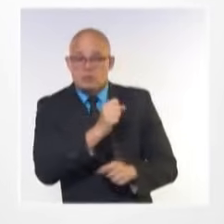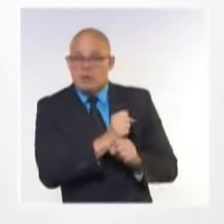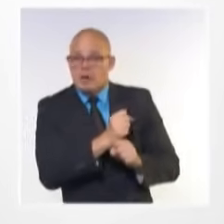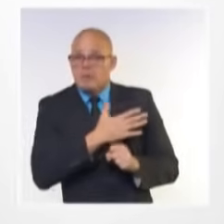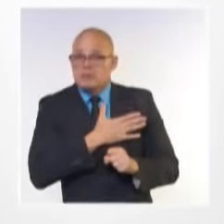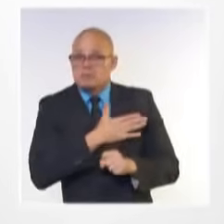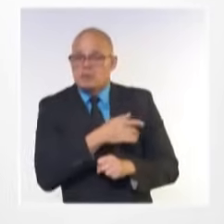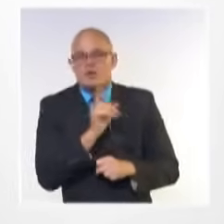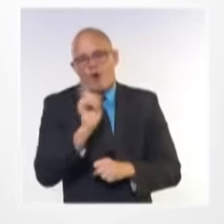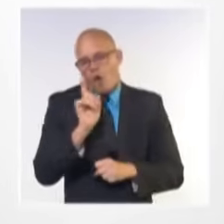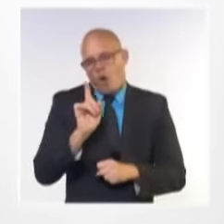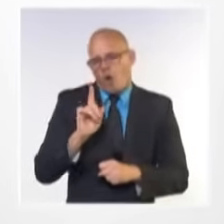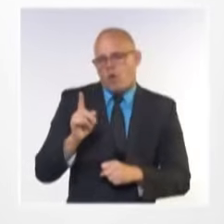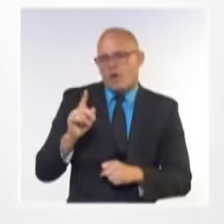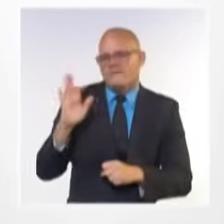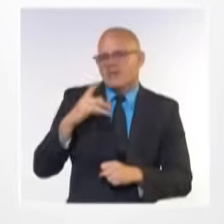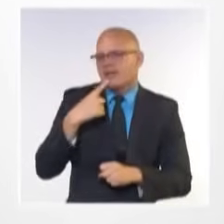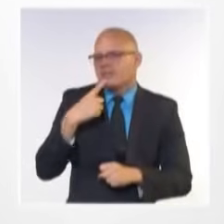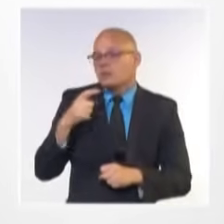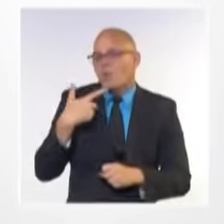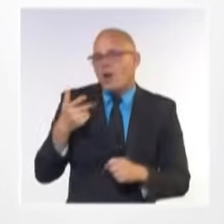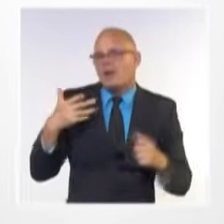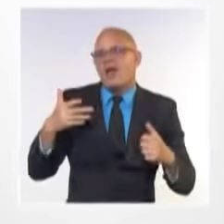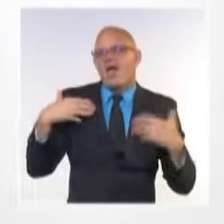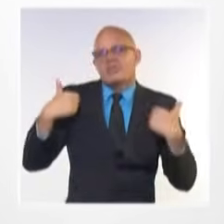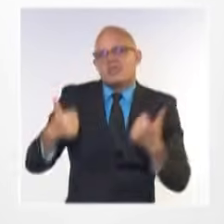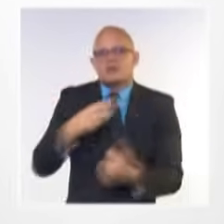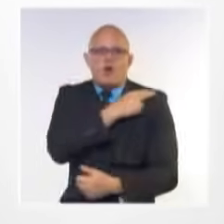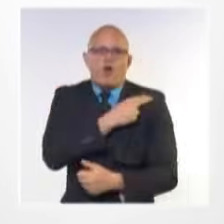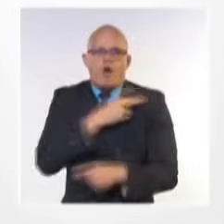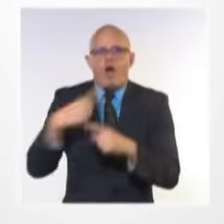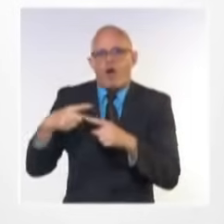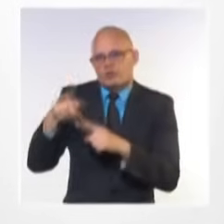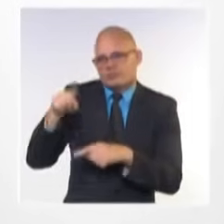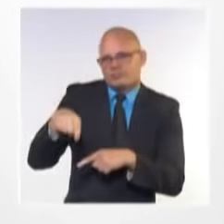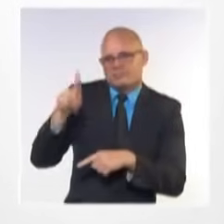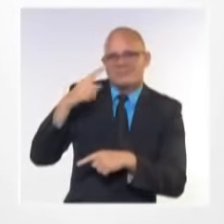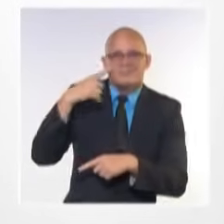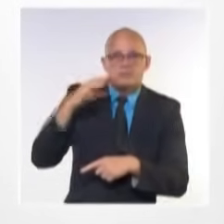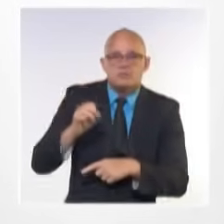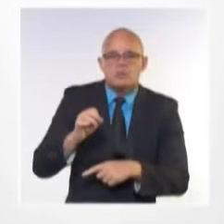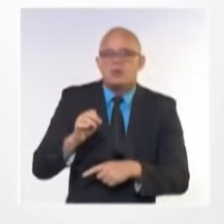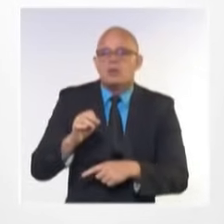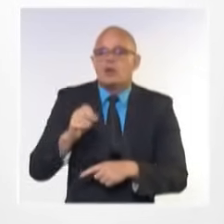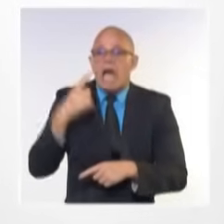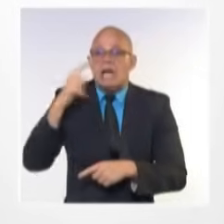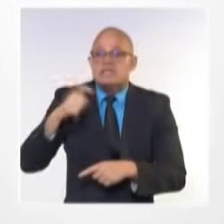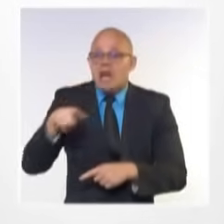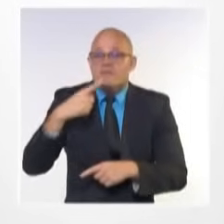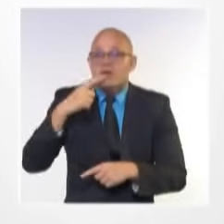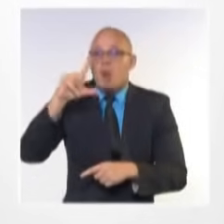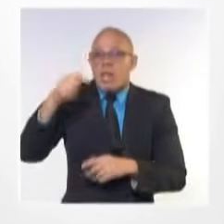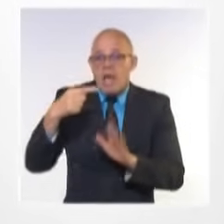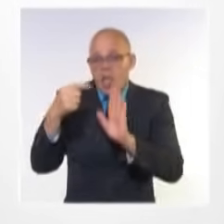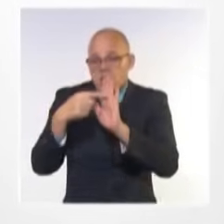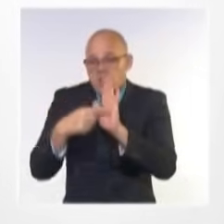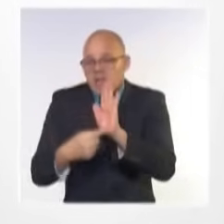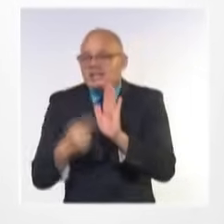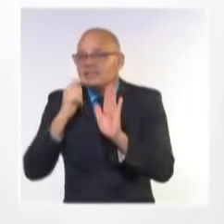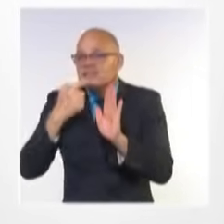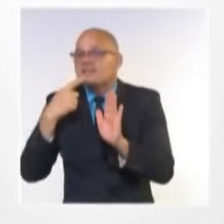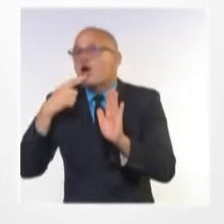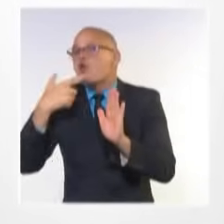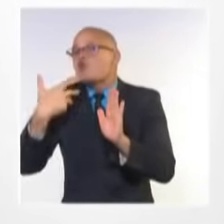caso, los directivos lo que hicieron fue vulnerar, es decir, infringieron las normas establecidas en materia de contratación a